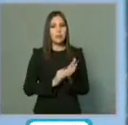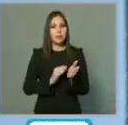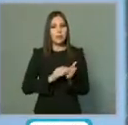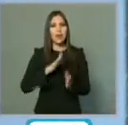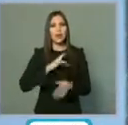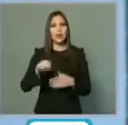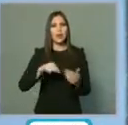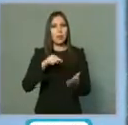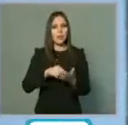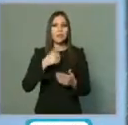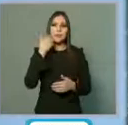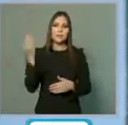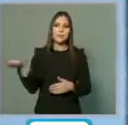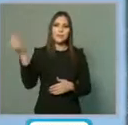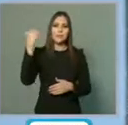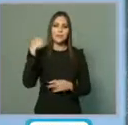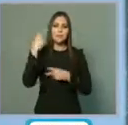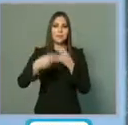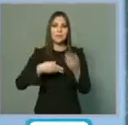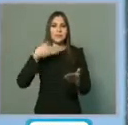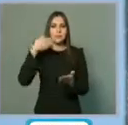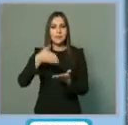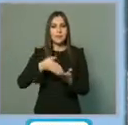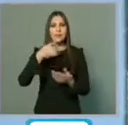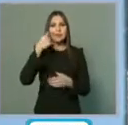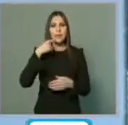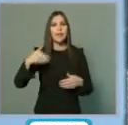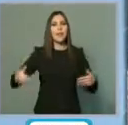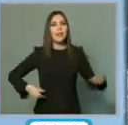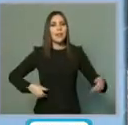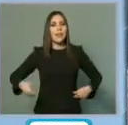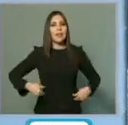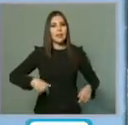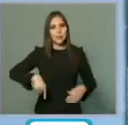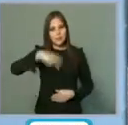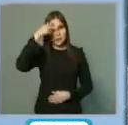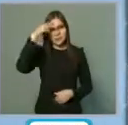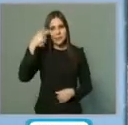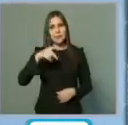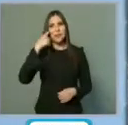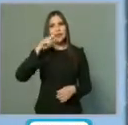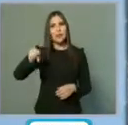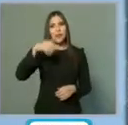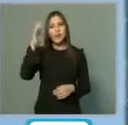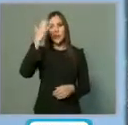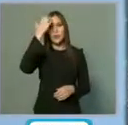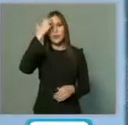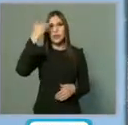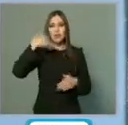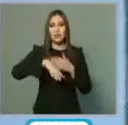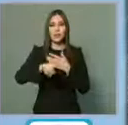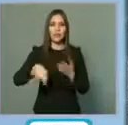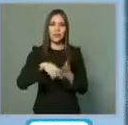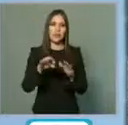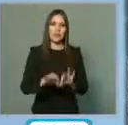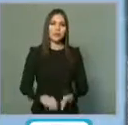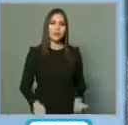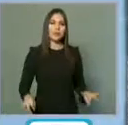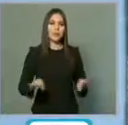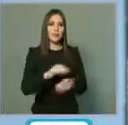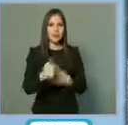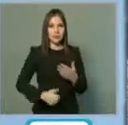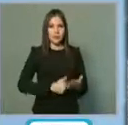lugares. Entonces, los invitamos a que vayan, a que se acerquen a los teatros de México, a que conozcan el foro más importante de la